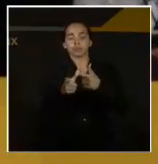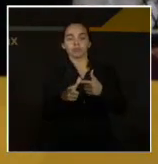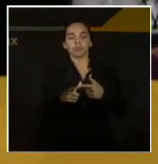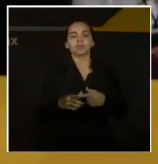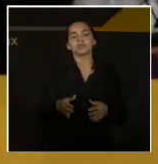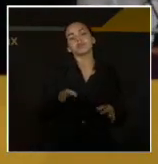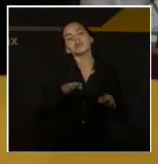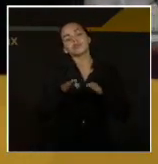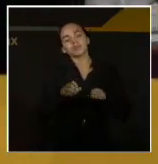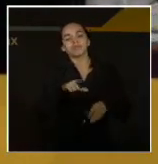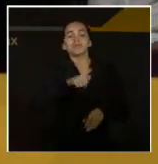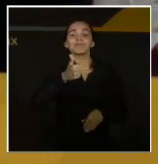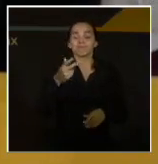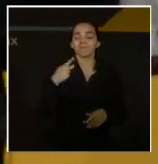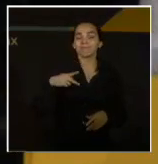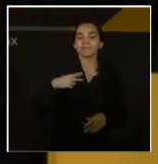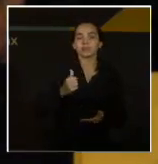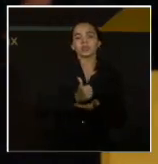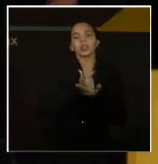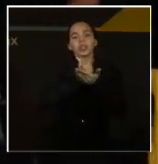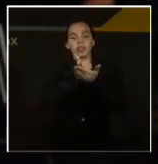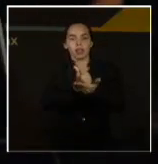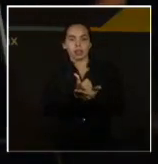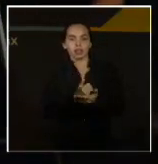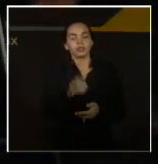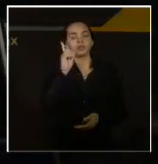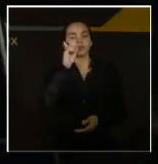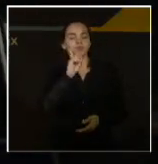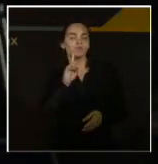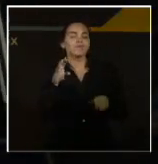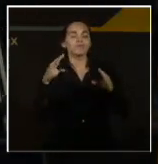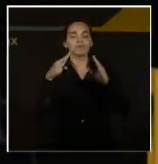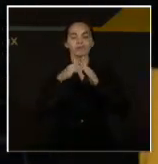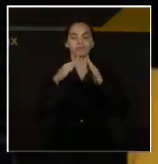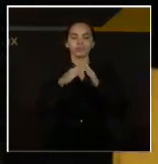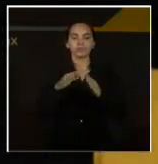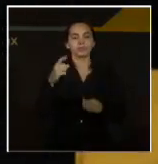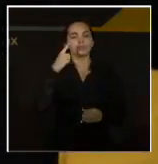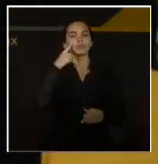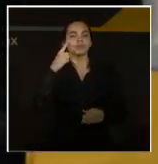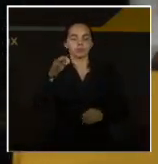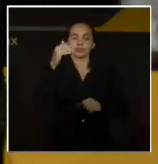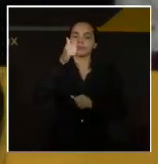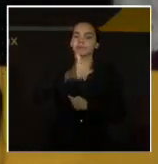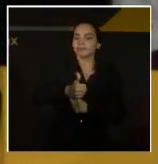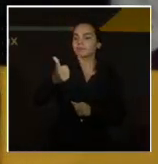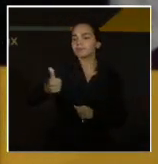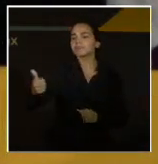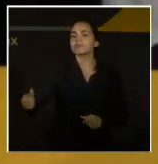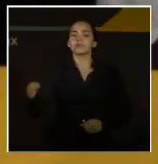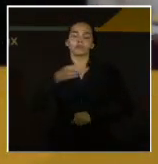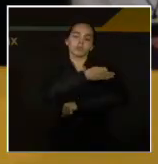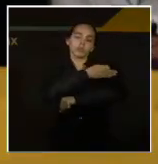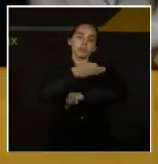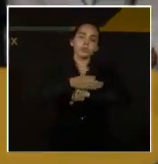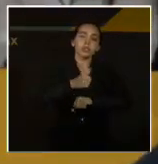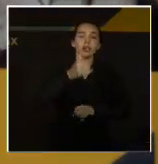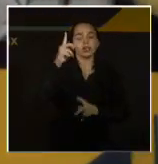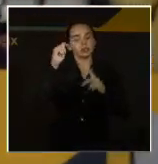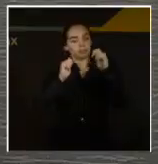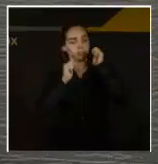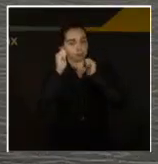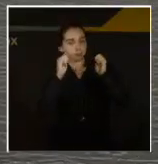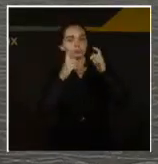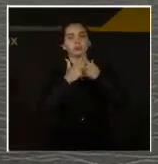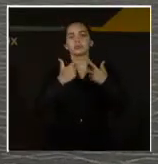permitir generar esos empleos que le permitan a los yucatecos dormir en sus casas y ver todos los días a sus familias. Por otro lado, el turismo. Tenemos